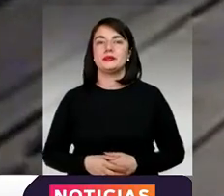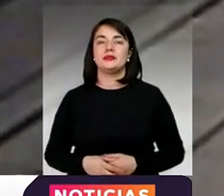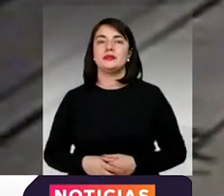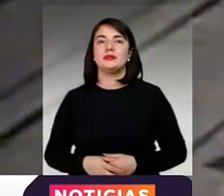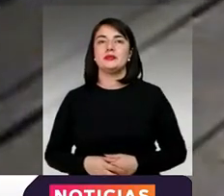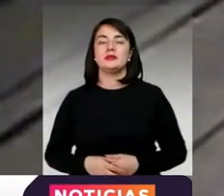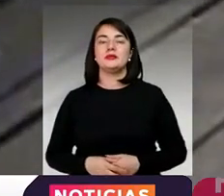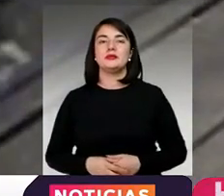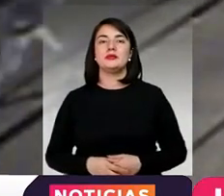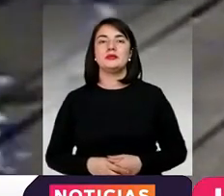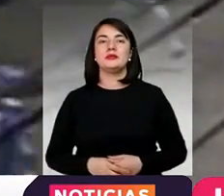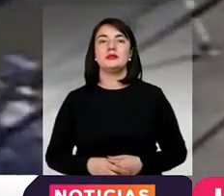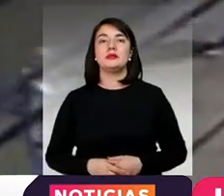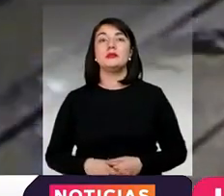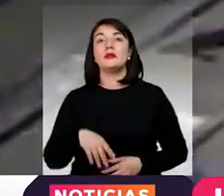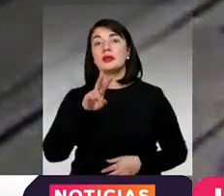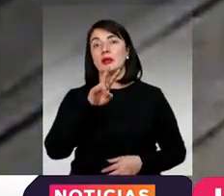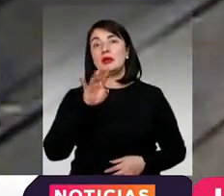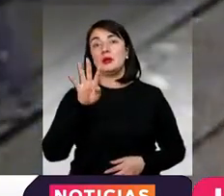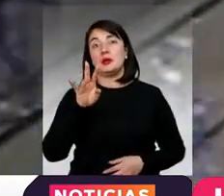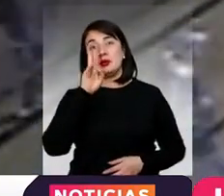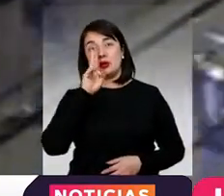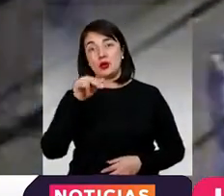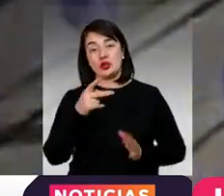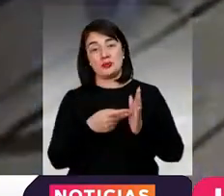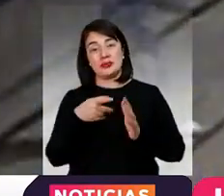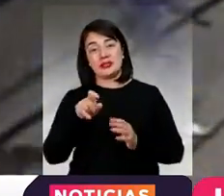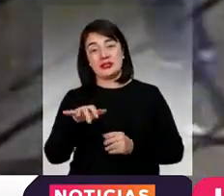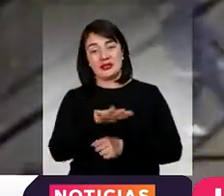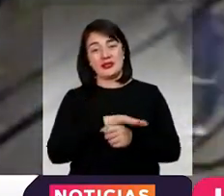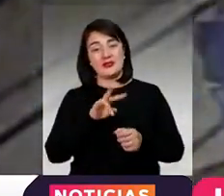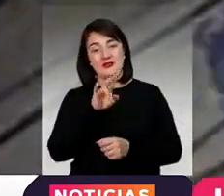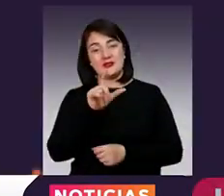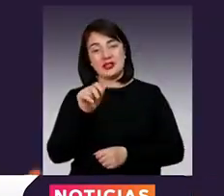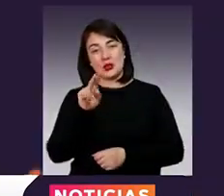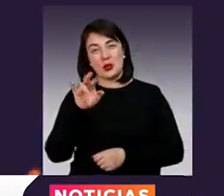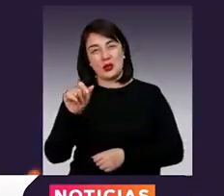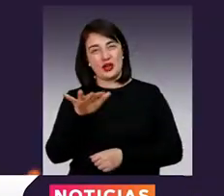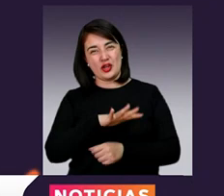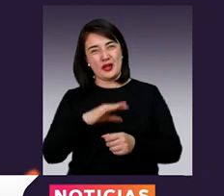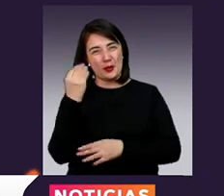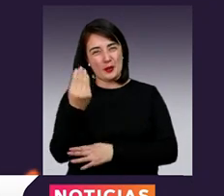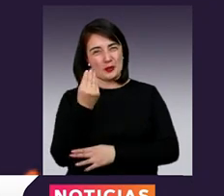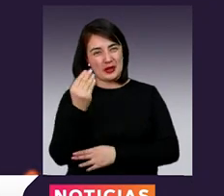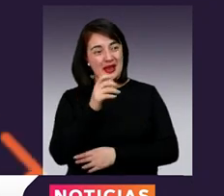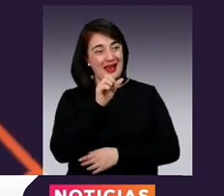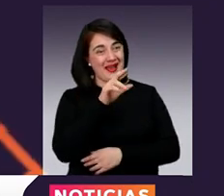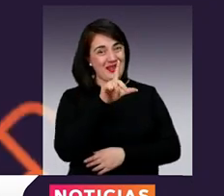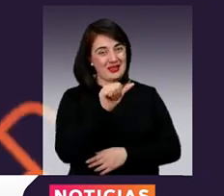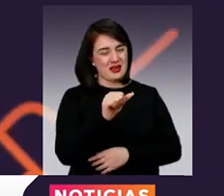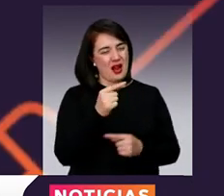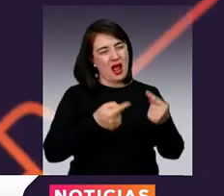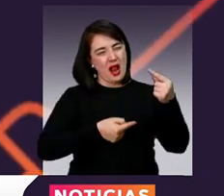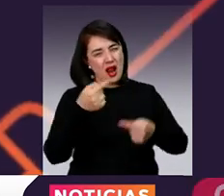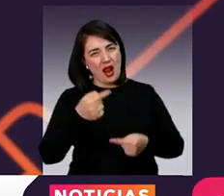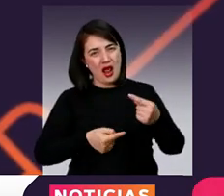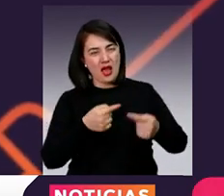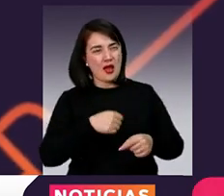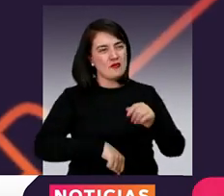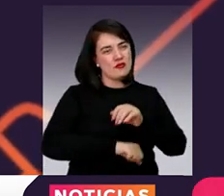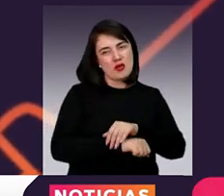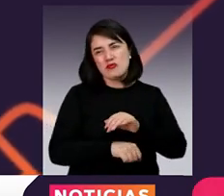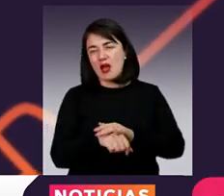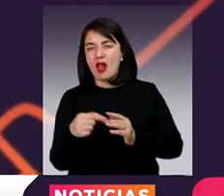la Fiscalía, el 24 de junio de 2016, en el barrio Villanueva de Mosquera, Cundinamarca, Aldila participó en una pelea entre hinchas de fútbol. En